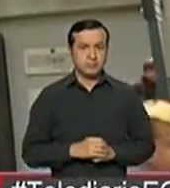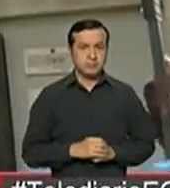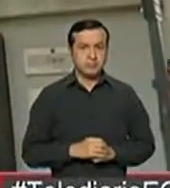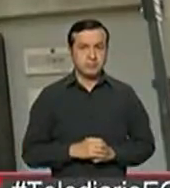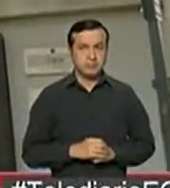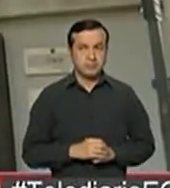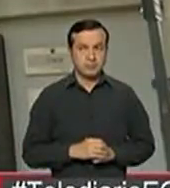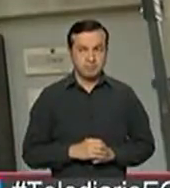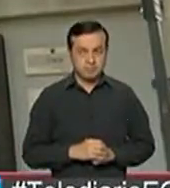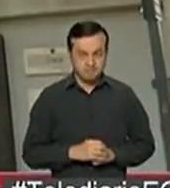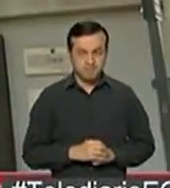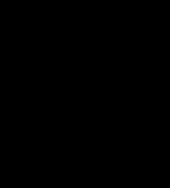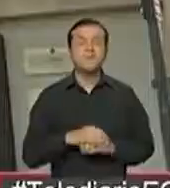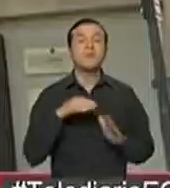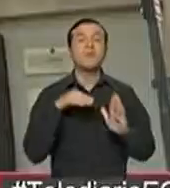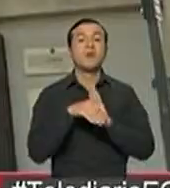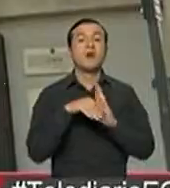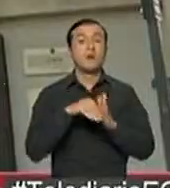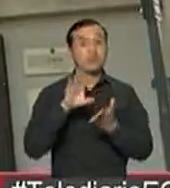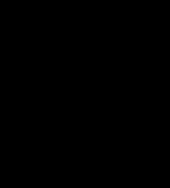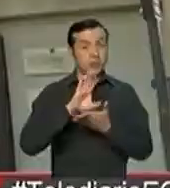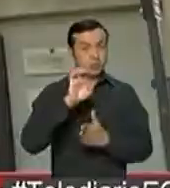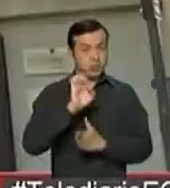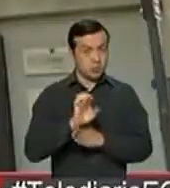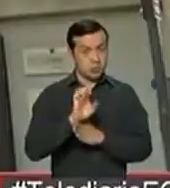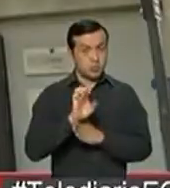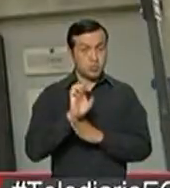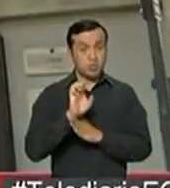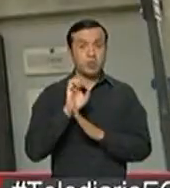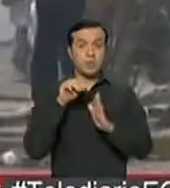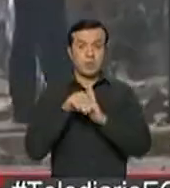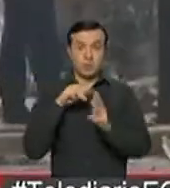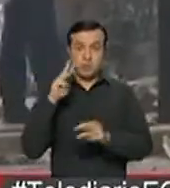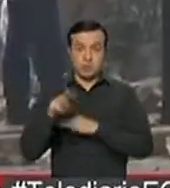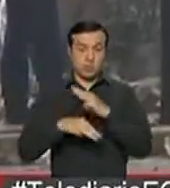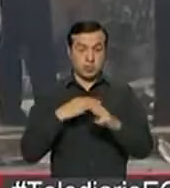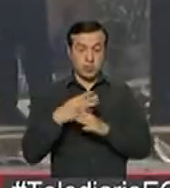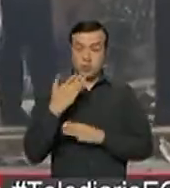El cálculo lo realizó el Banco Central del Ecuador junto al Banco Mundial,